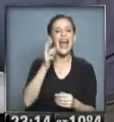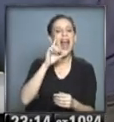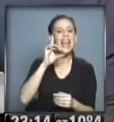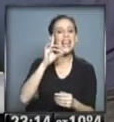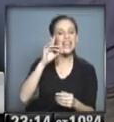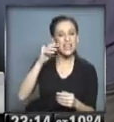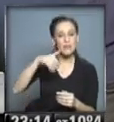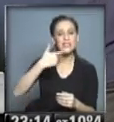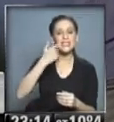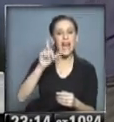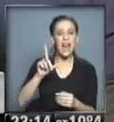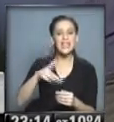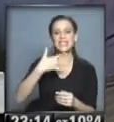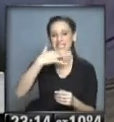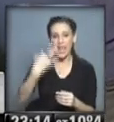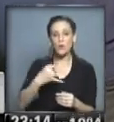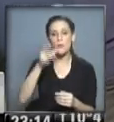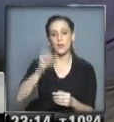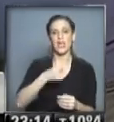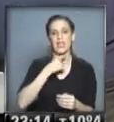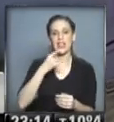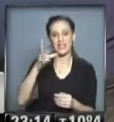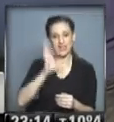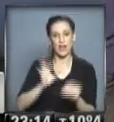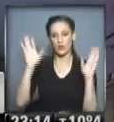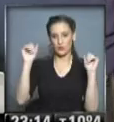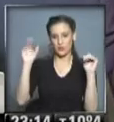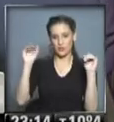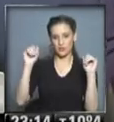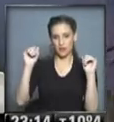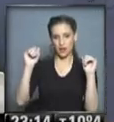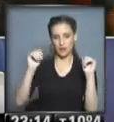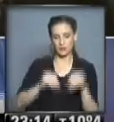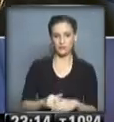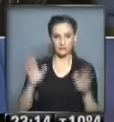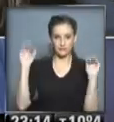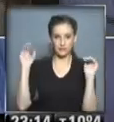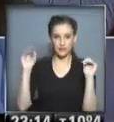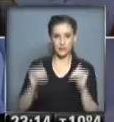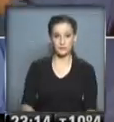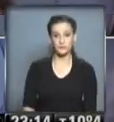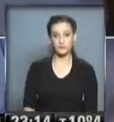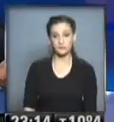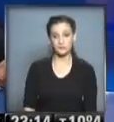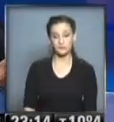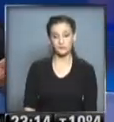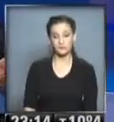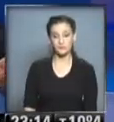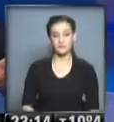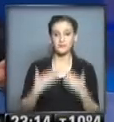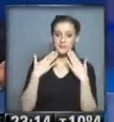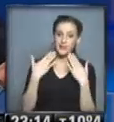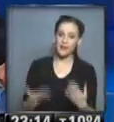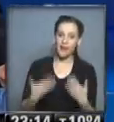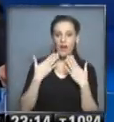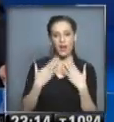alguien va a querer designar o independiente de lizartza o tratar de chapalita muchas gracias a turco